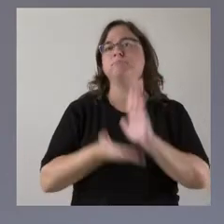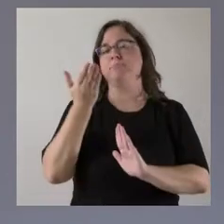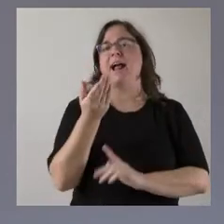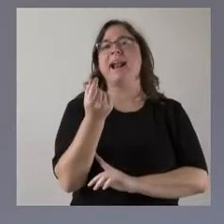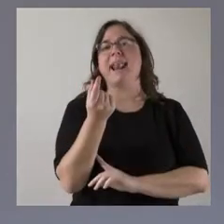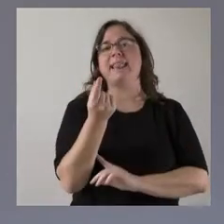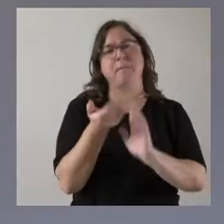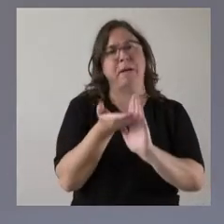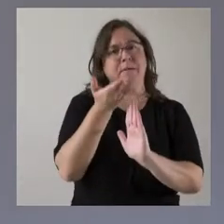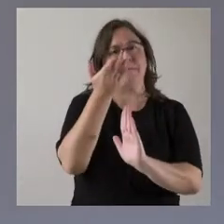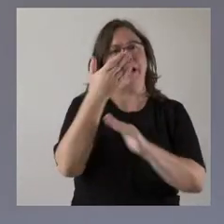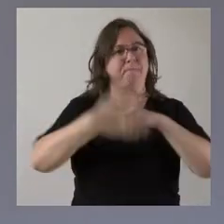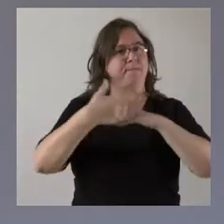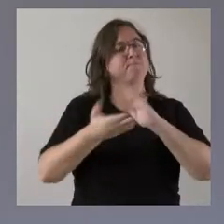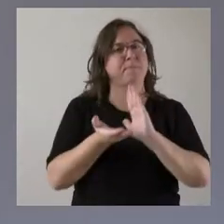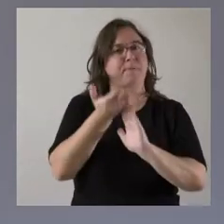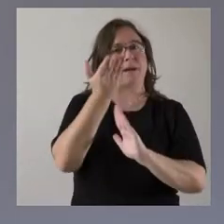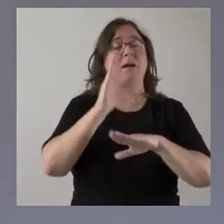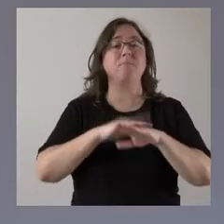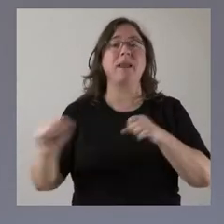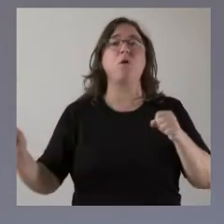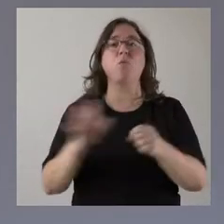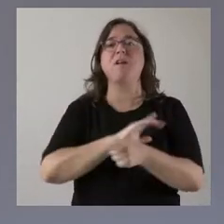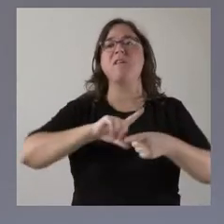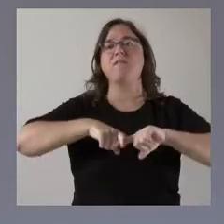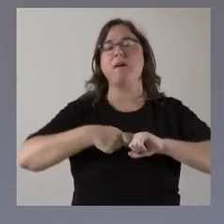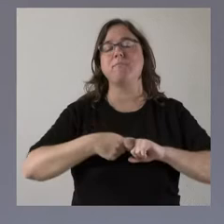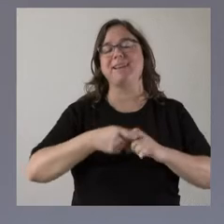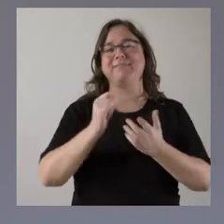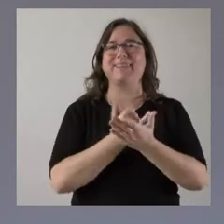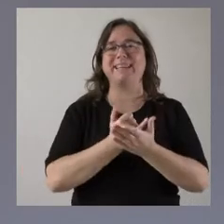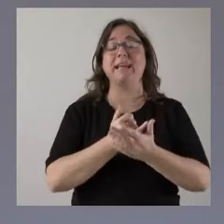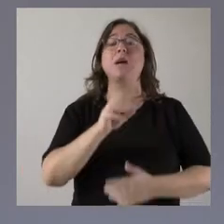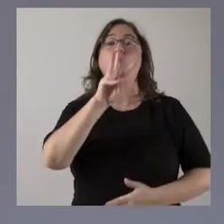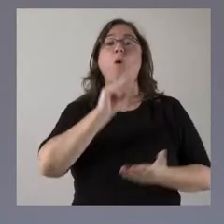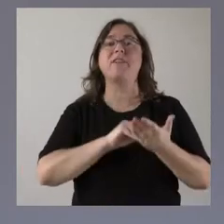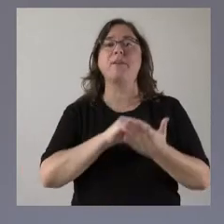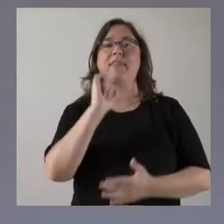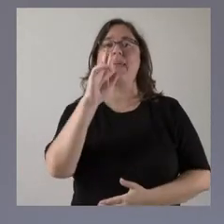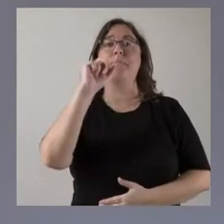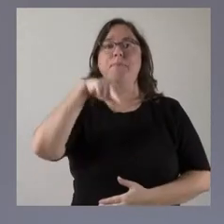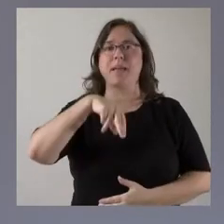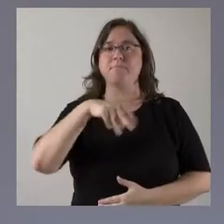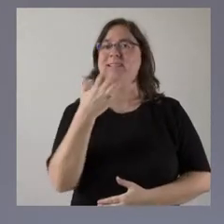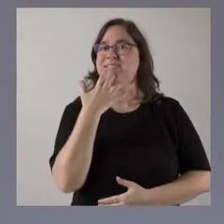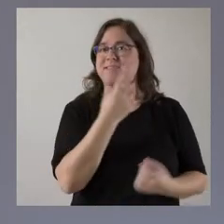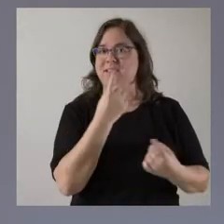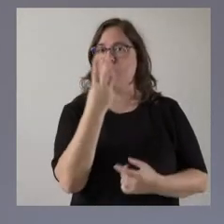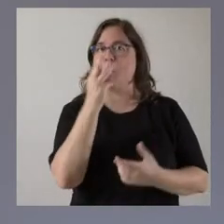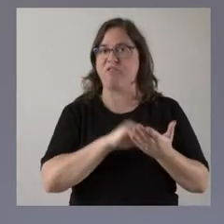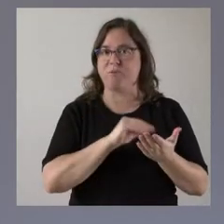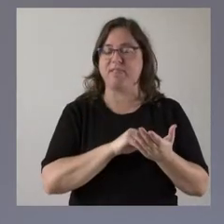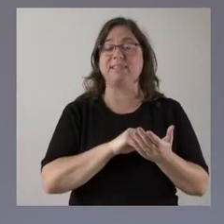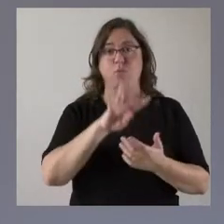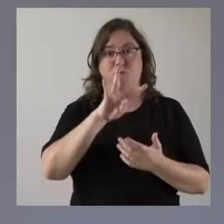poder cubrir a todas aquellas familias de clase media 4 veces el IP que lo puedan necesitar se requiere que